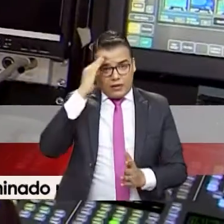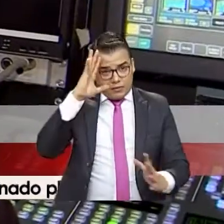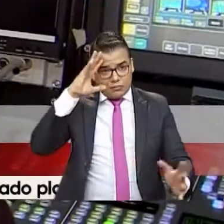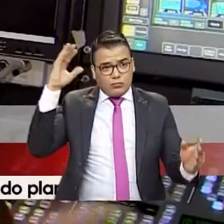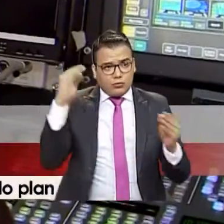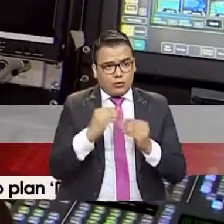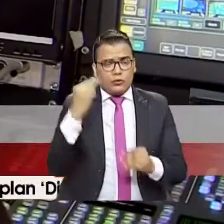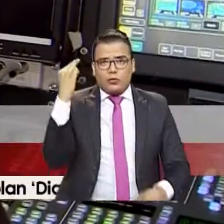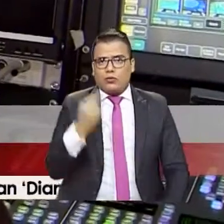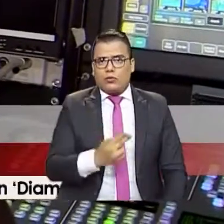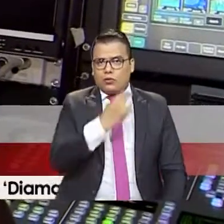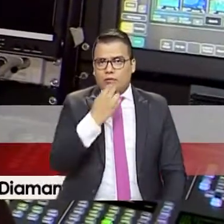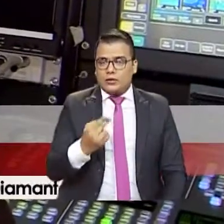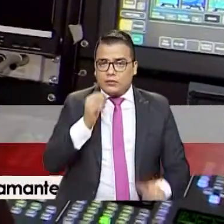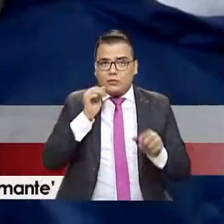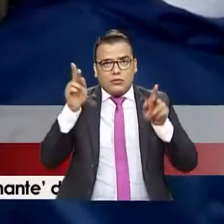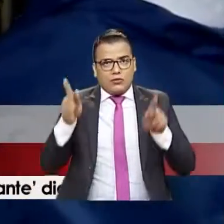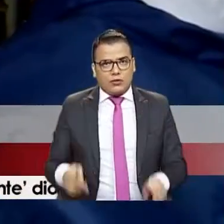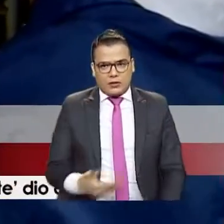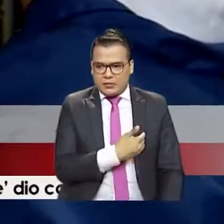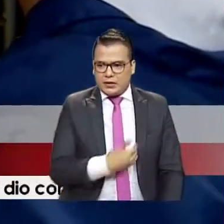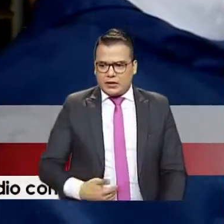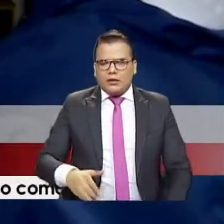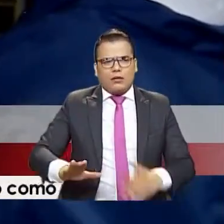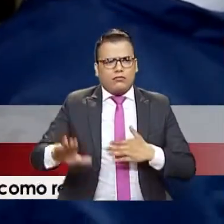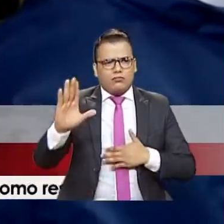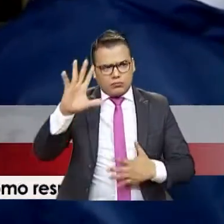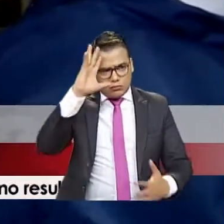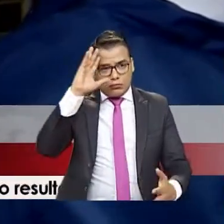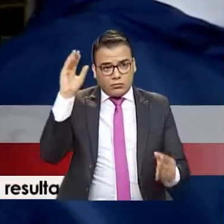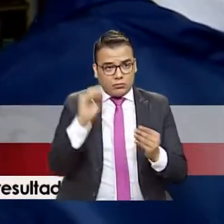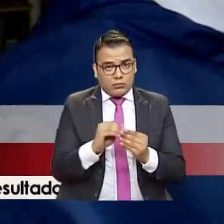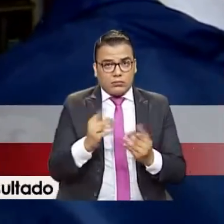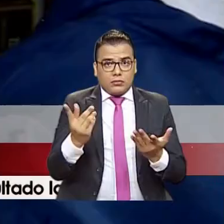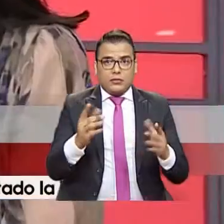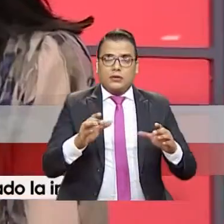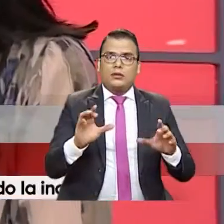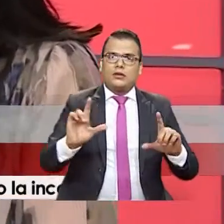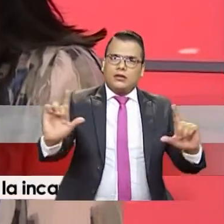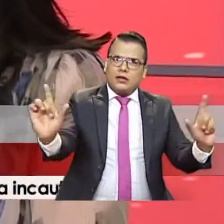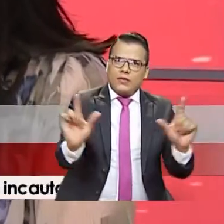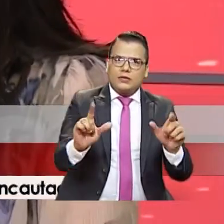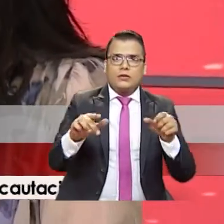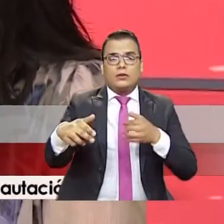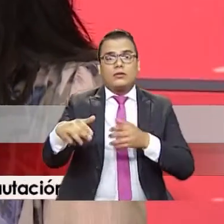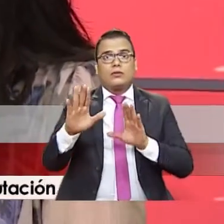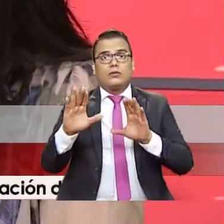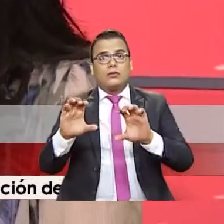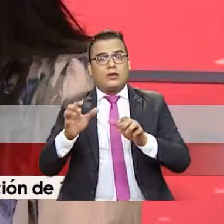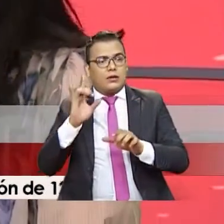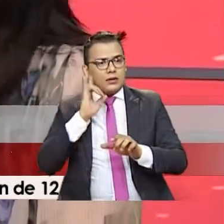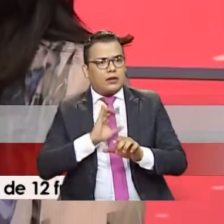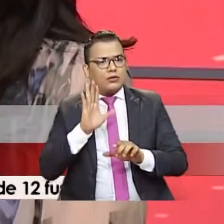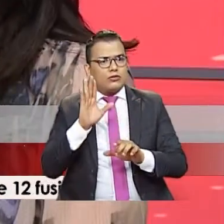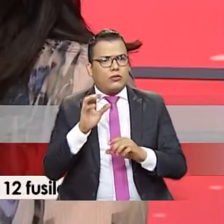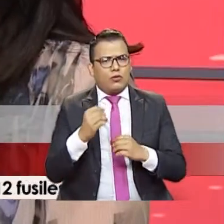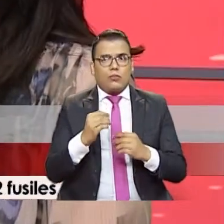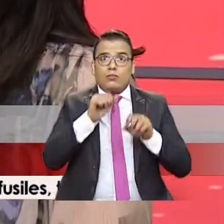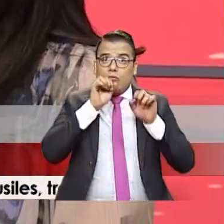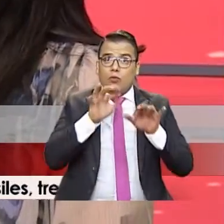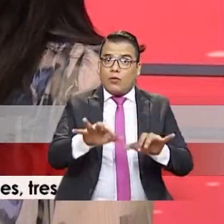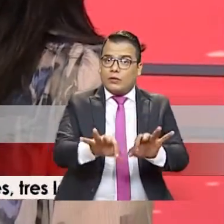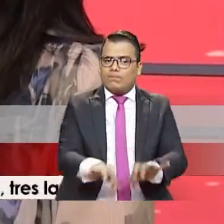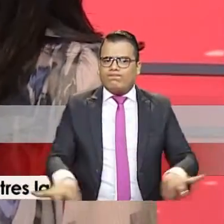el presidente muchas veces lo ha dicho y es la televisión y radio público son fundamentales los vamos a fortalecer hay